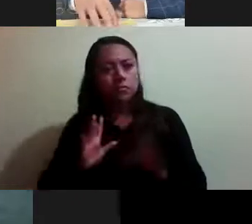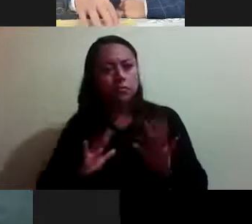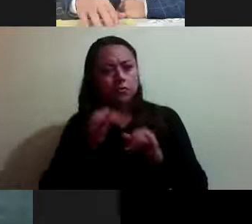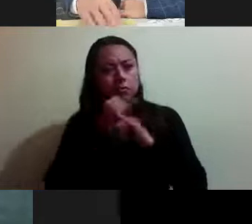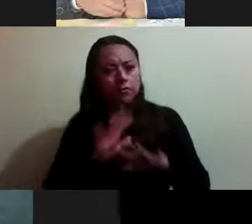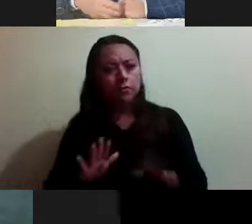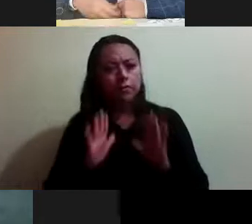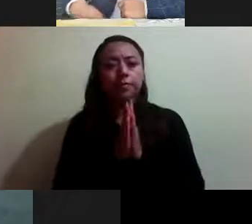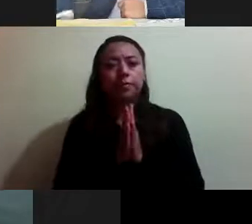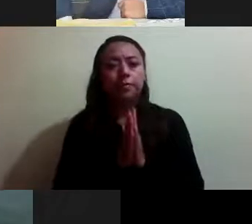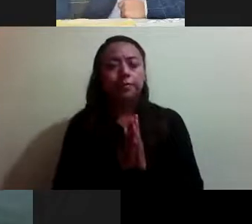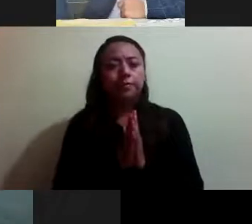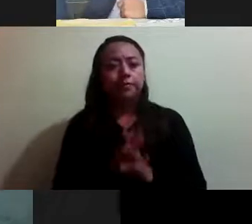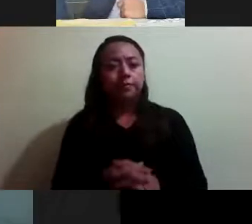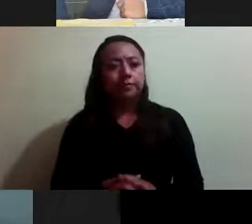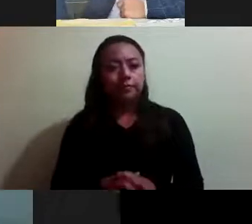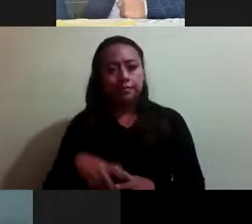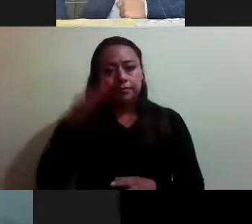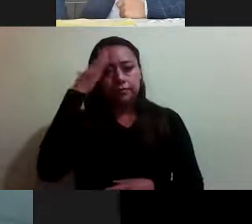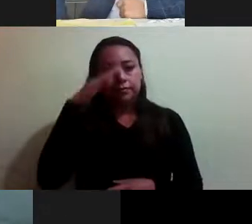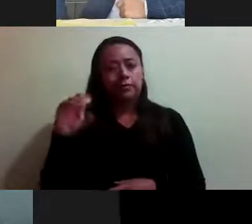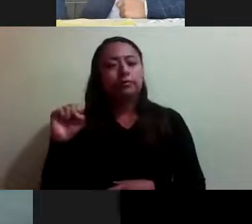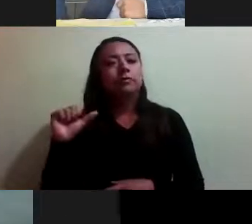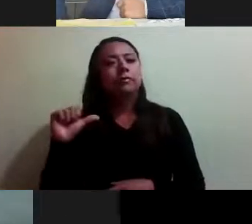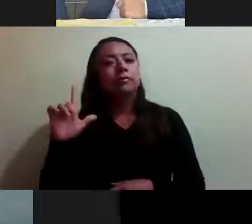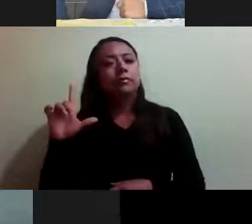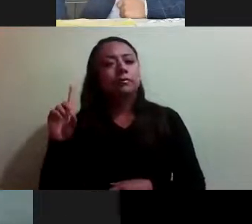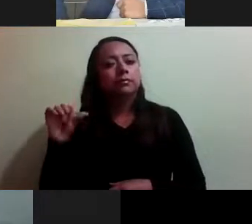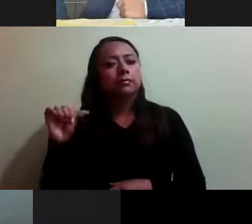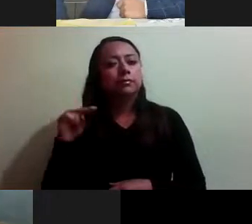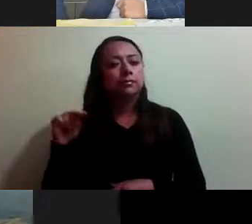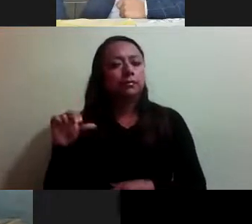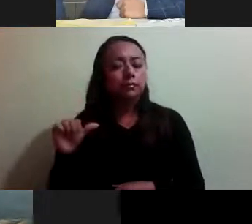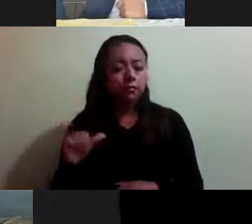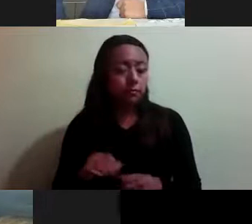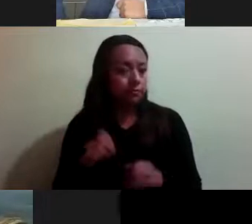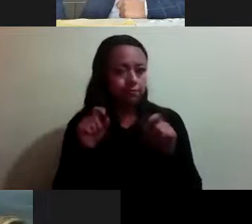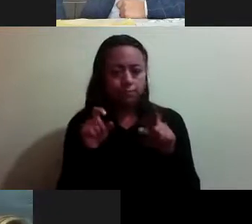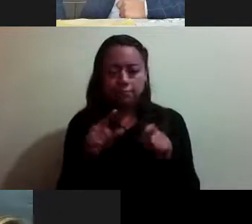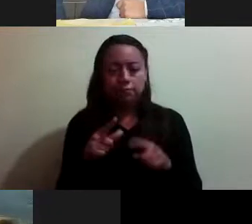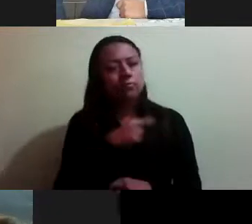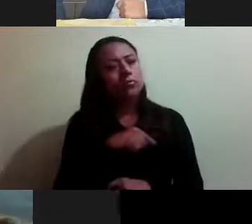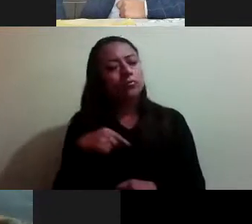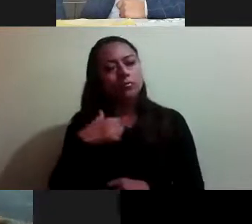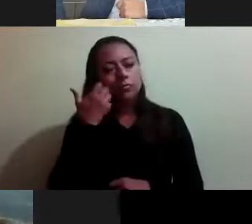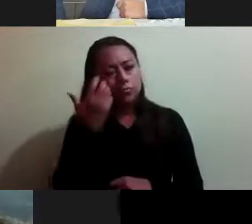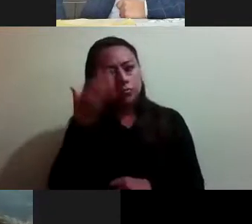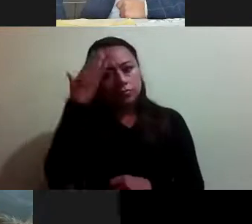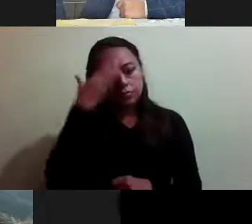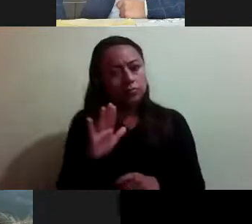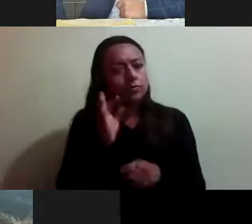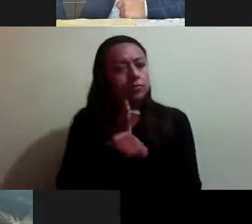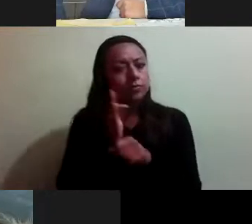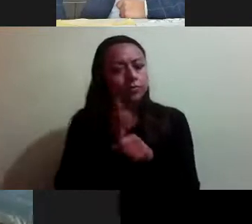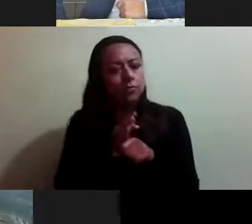favor, licenciado Saldaña. De igual manera, pues ahí en este mismo sentido, saber cómo vamos en nuestro manual de organización,